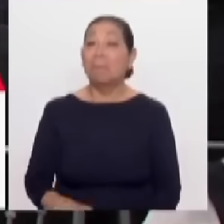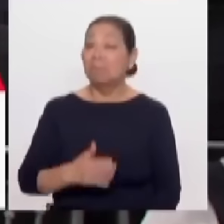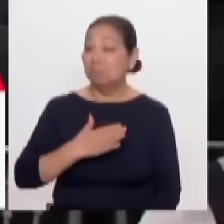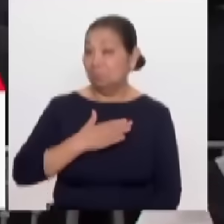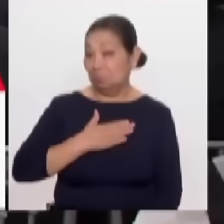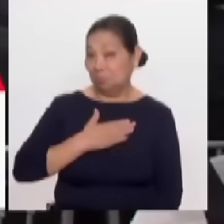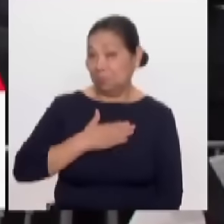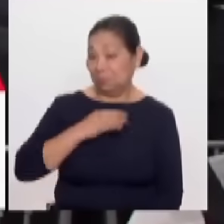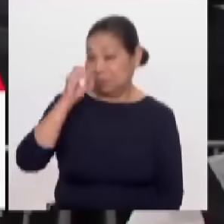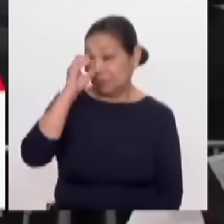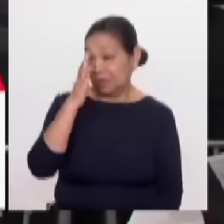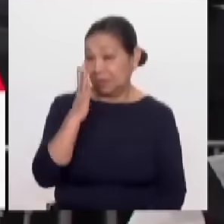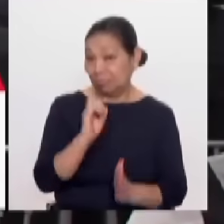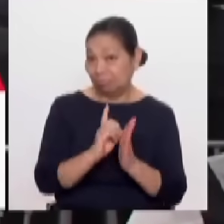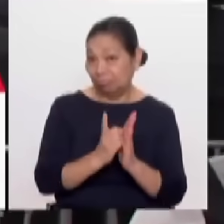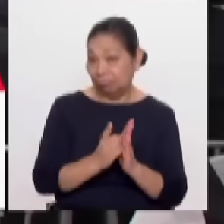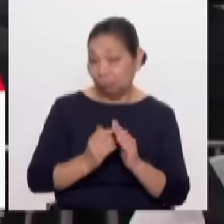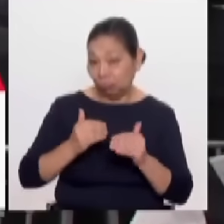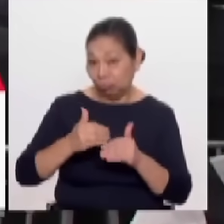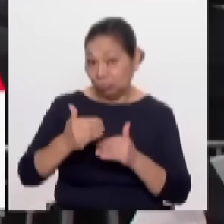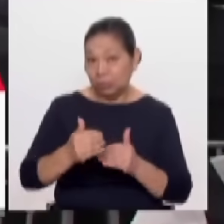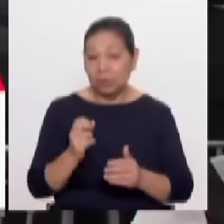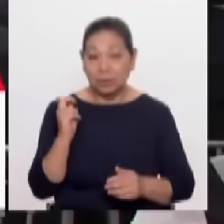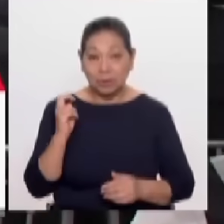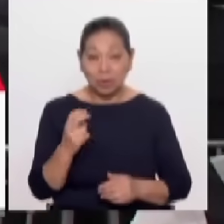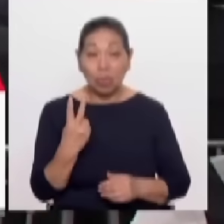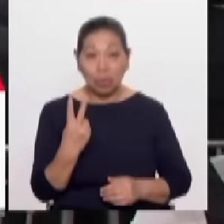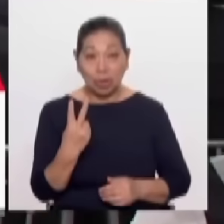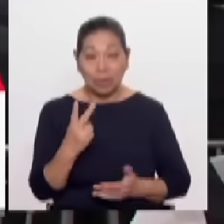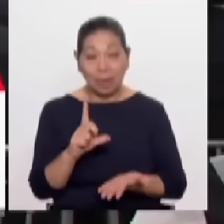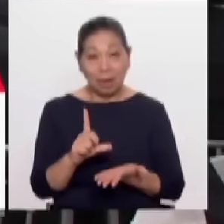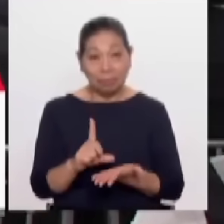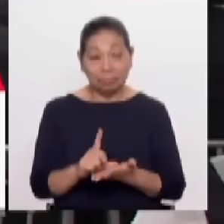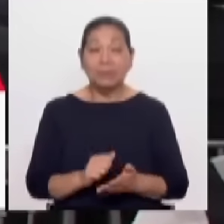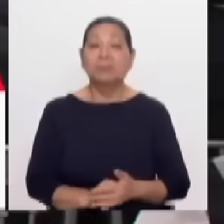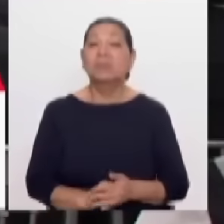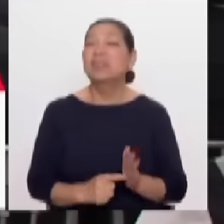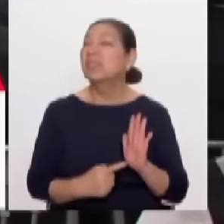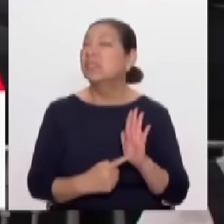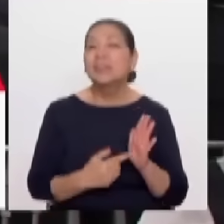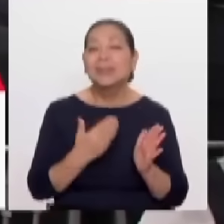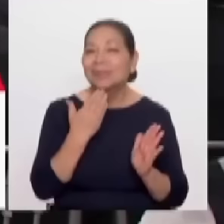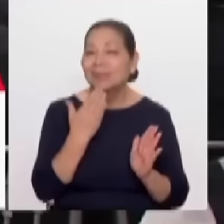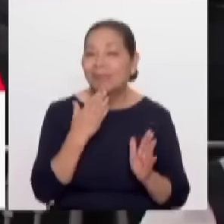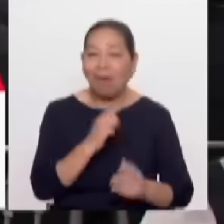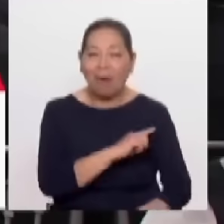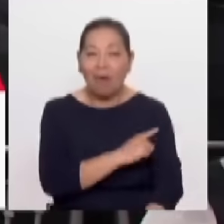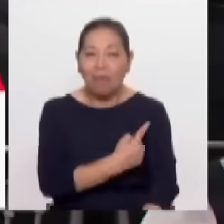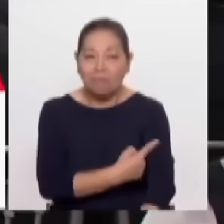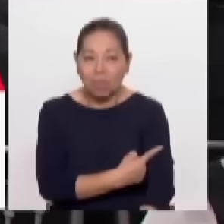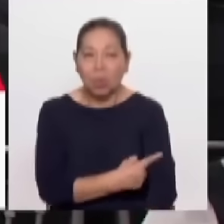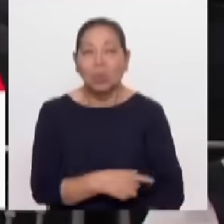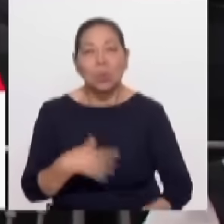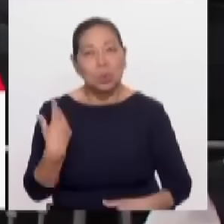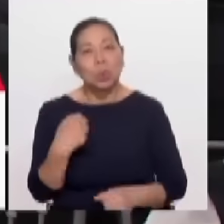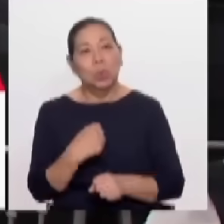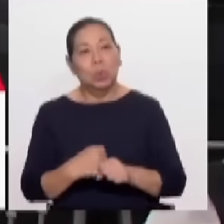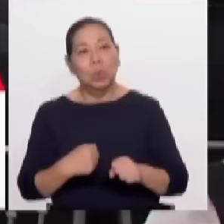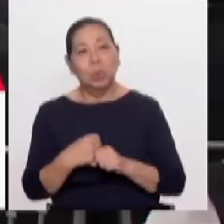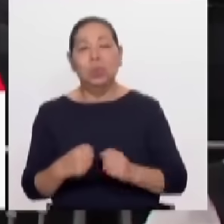estos primeros 5 kilómetros de la línea 2 del metro de Lima representan esfuerzo,